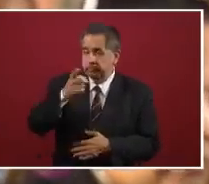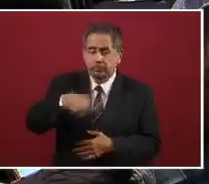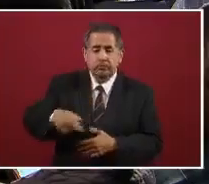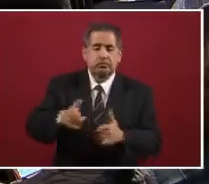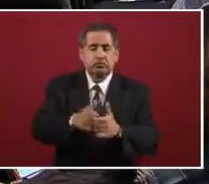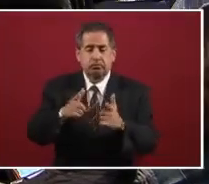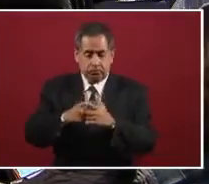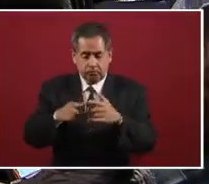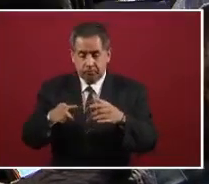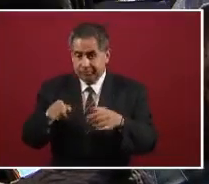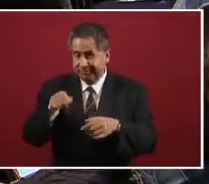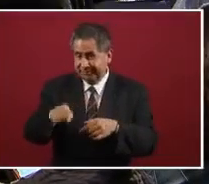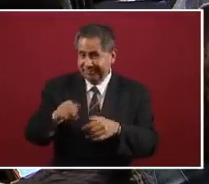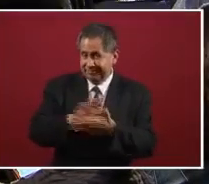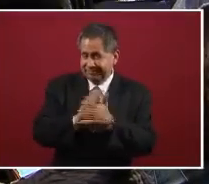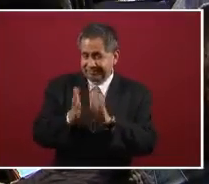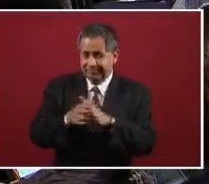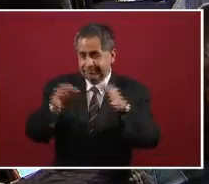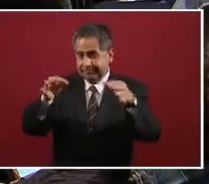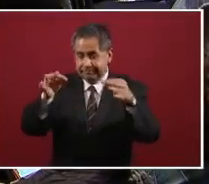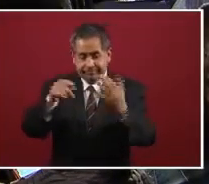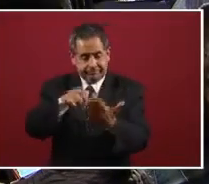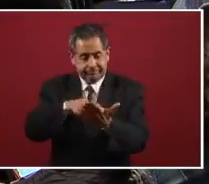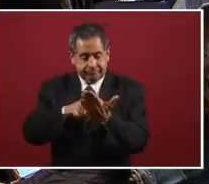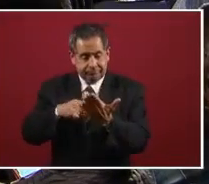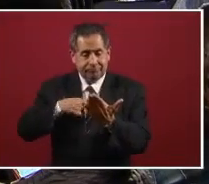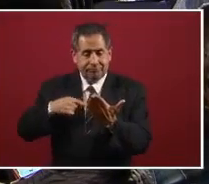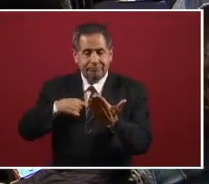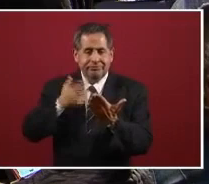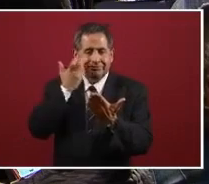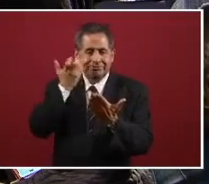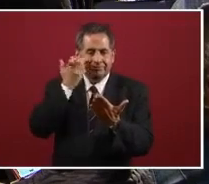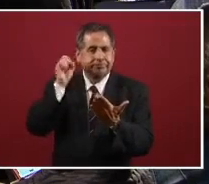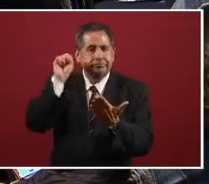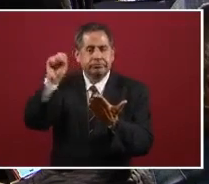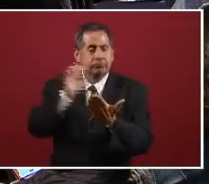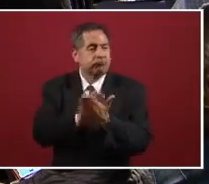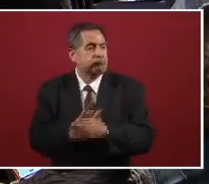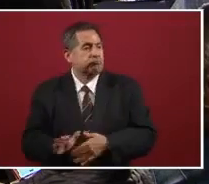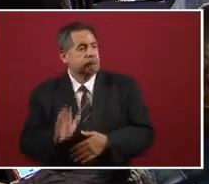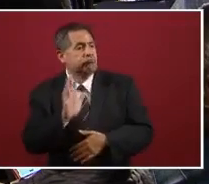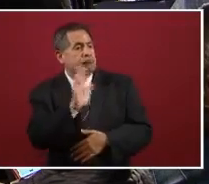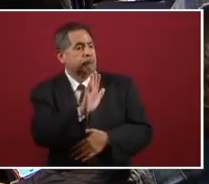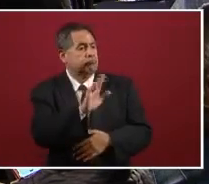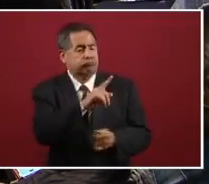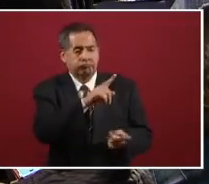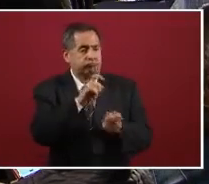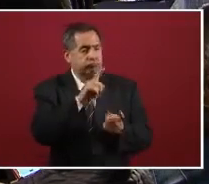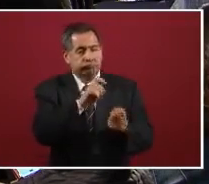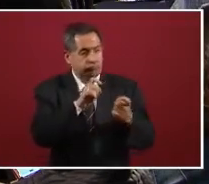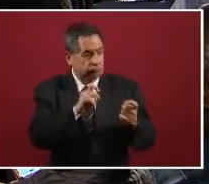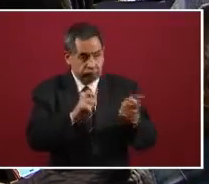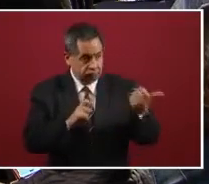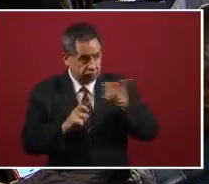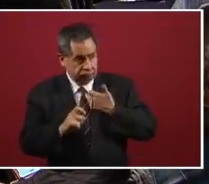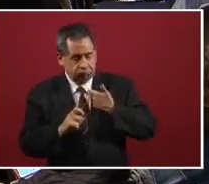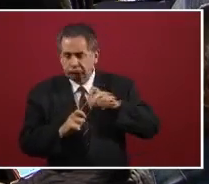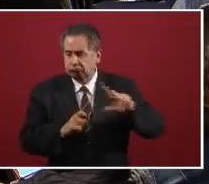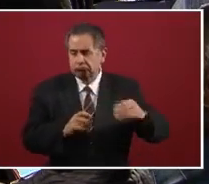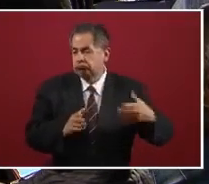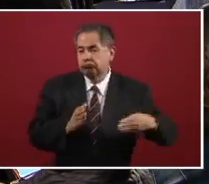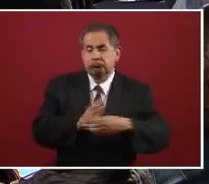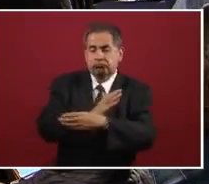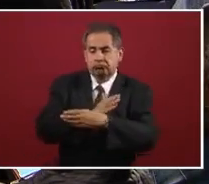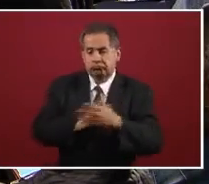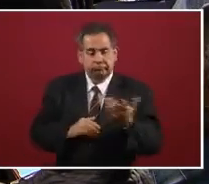documentos apócrifos, dicen pertenecer a un sindicato y bloquean pidiendo pues cuotas para que pasen